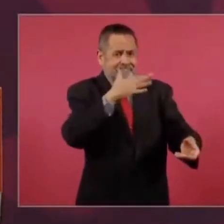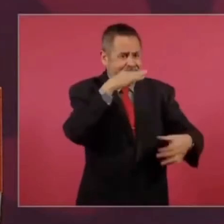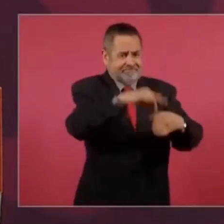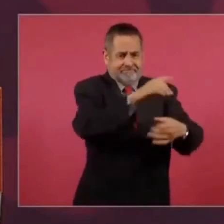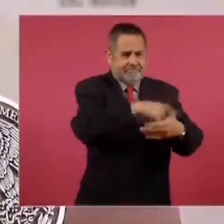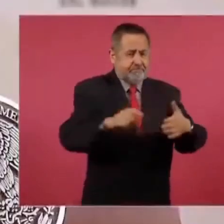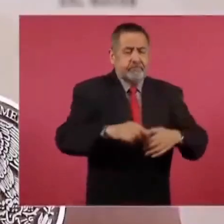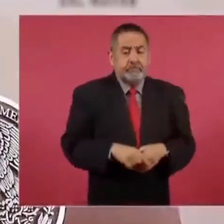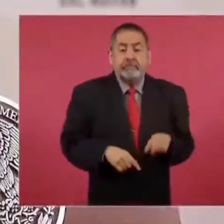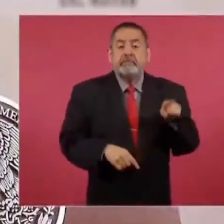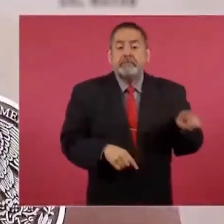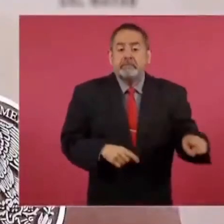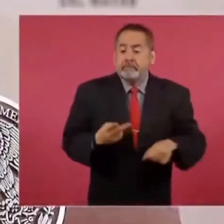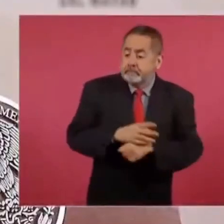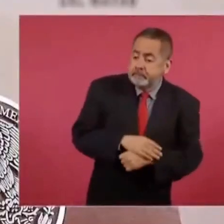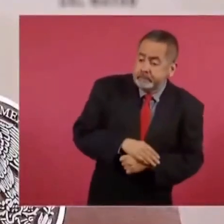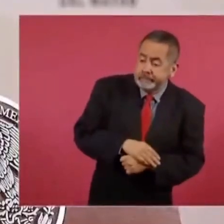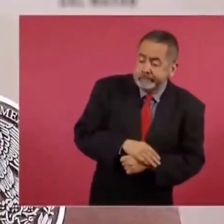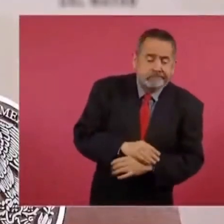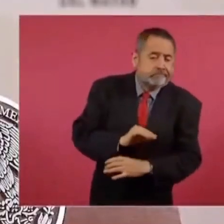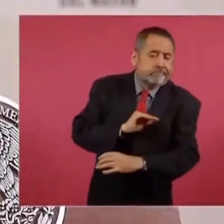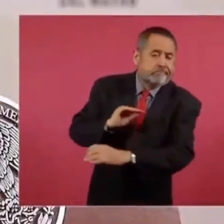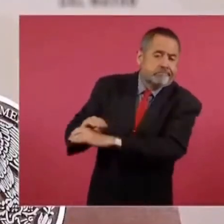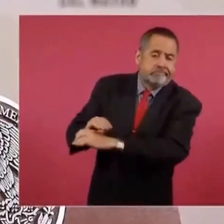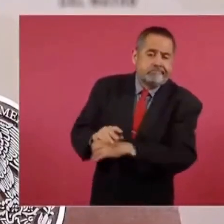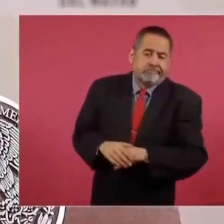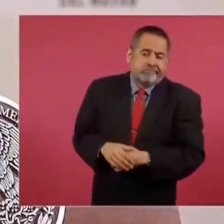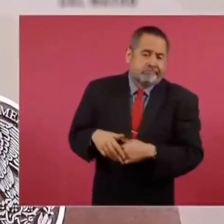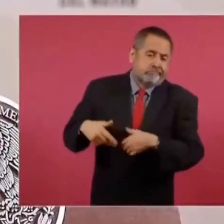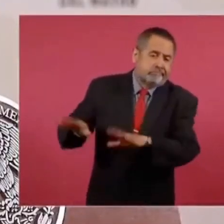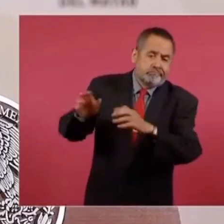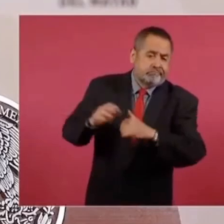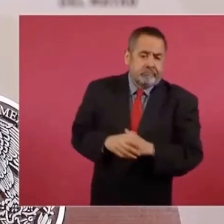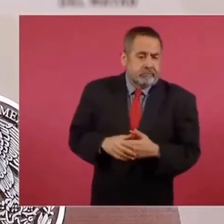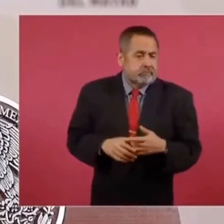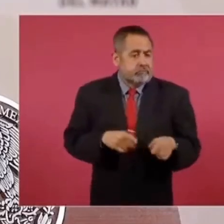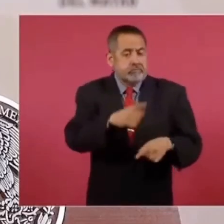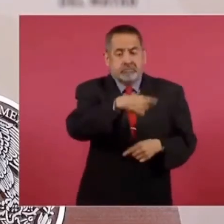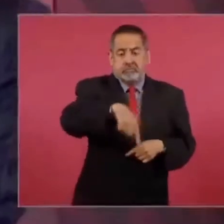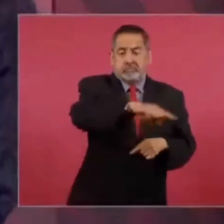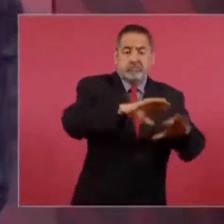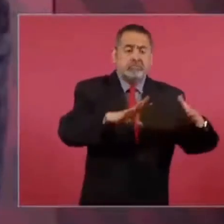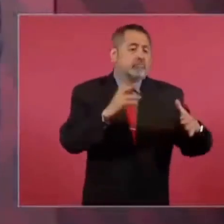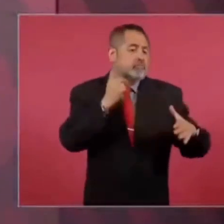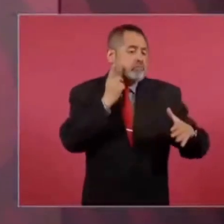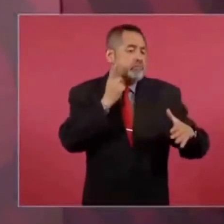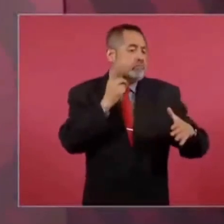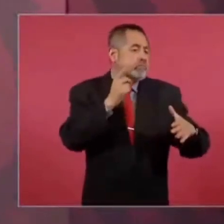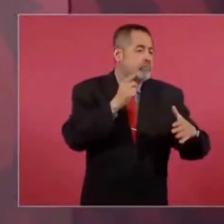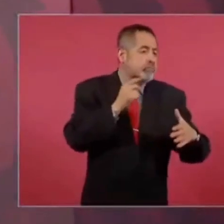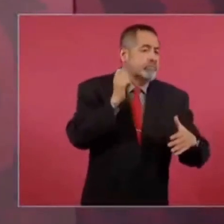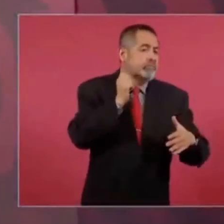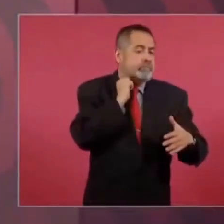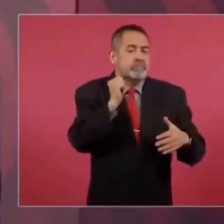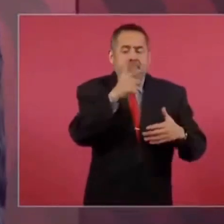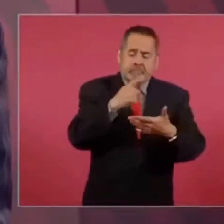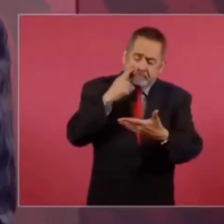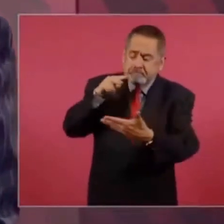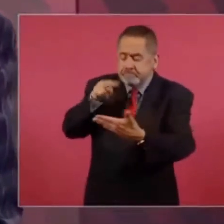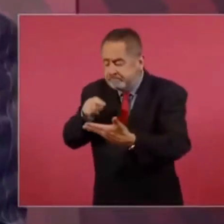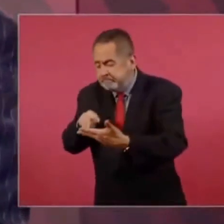por supuesto, es rechazada sin que los legisladores usaran ni siquiera